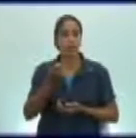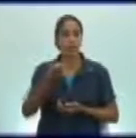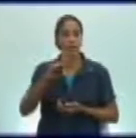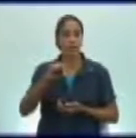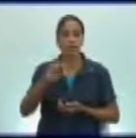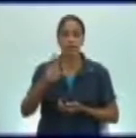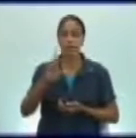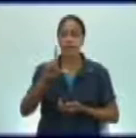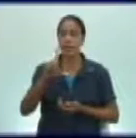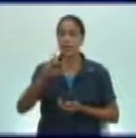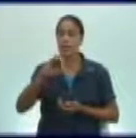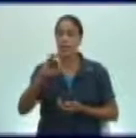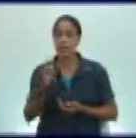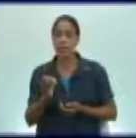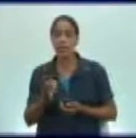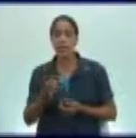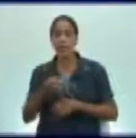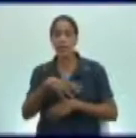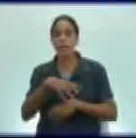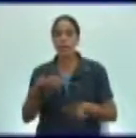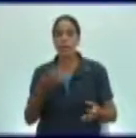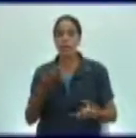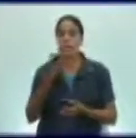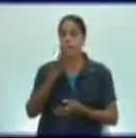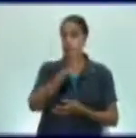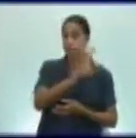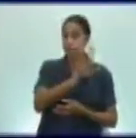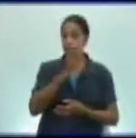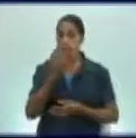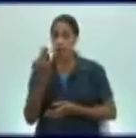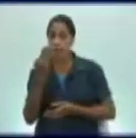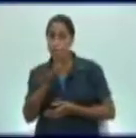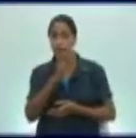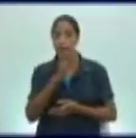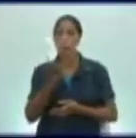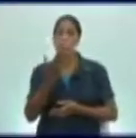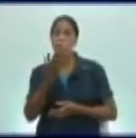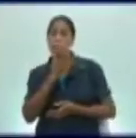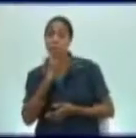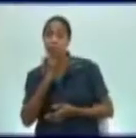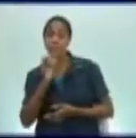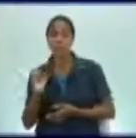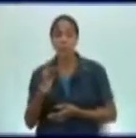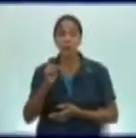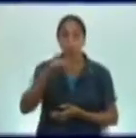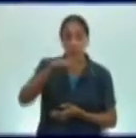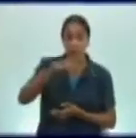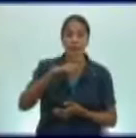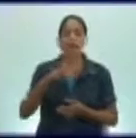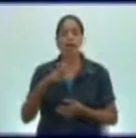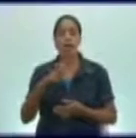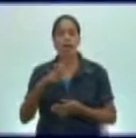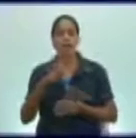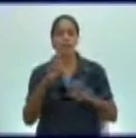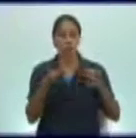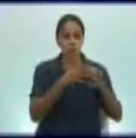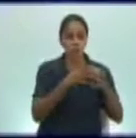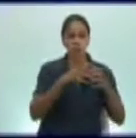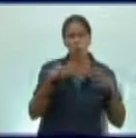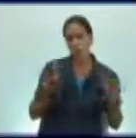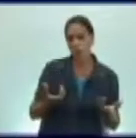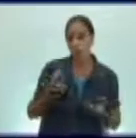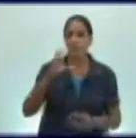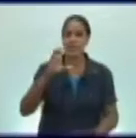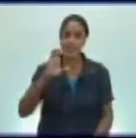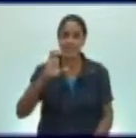son animales de simetría bilateral con aspecto de gusano, celomados, marcadamente